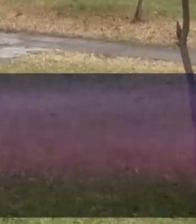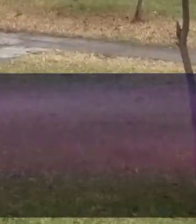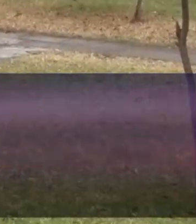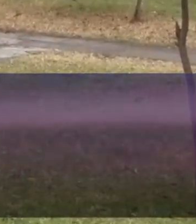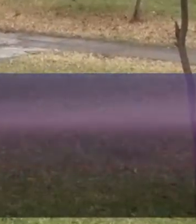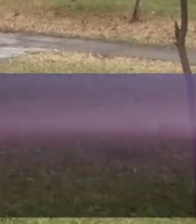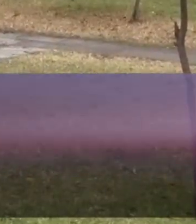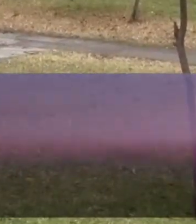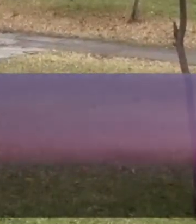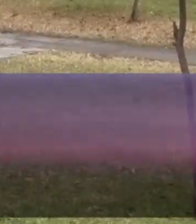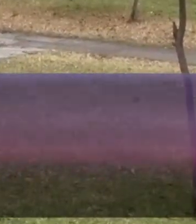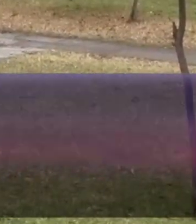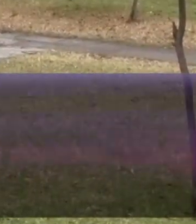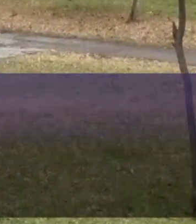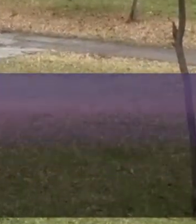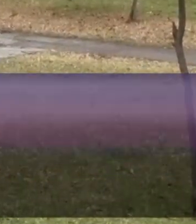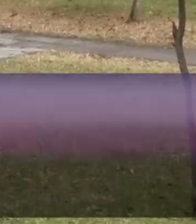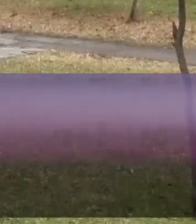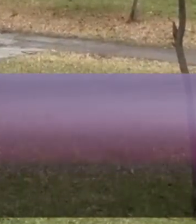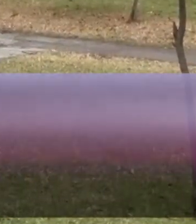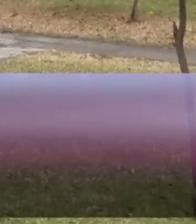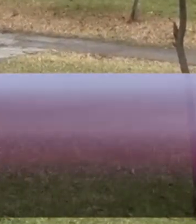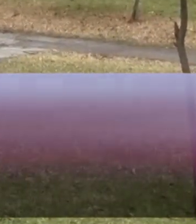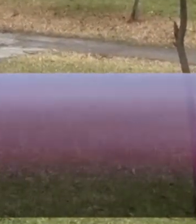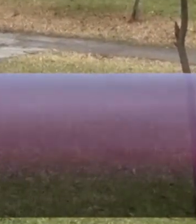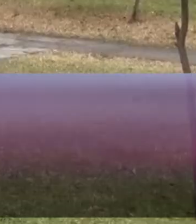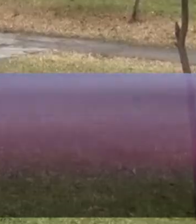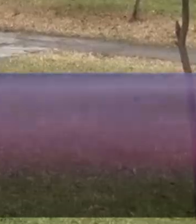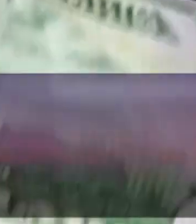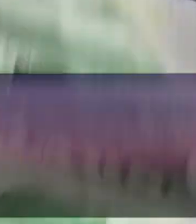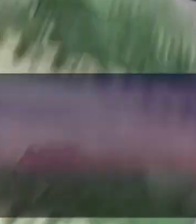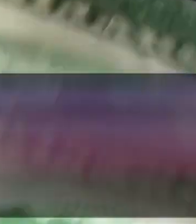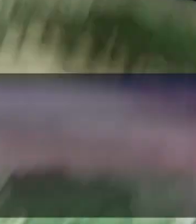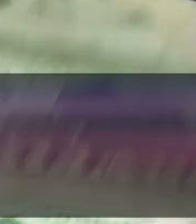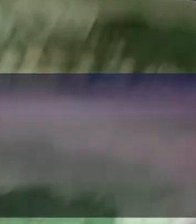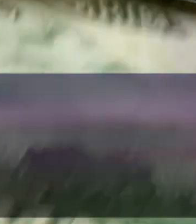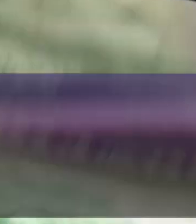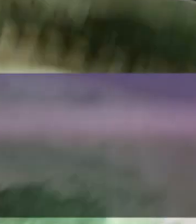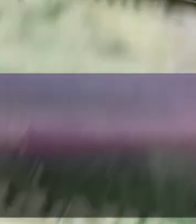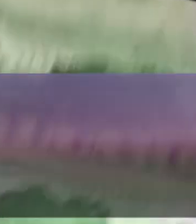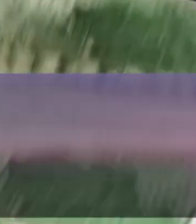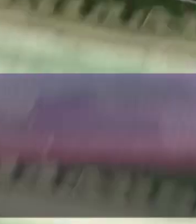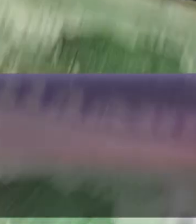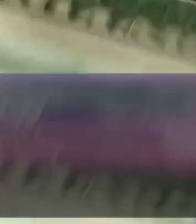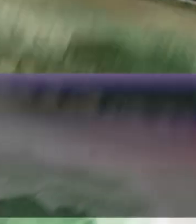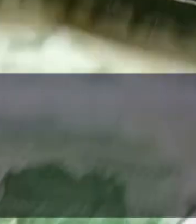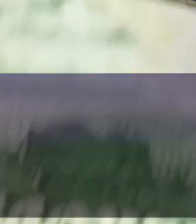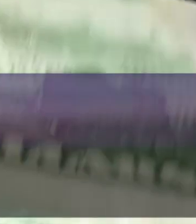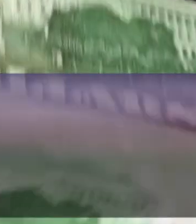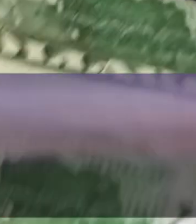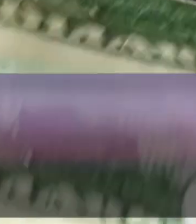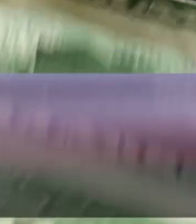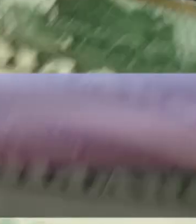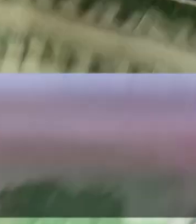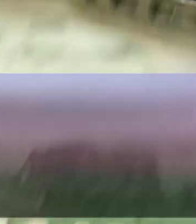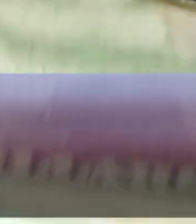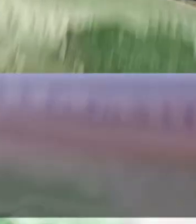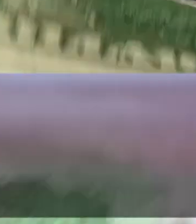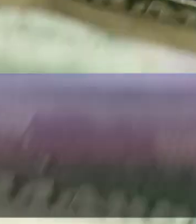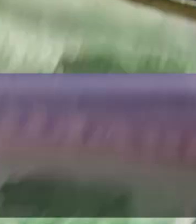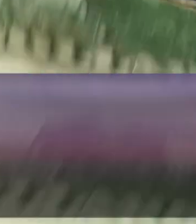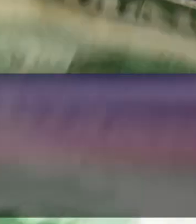esto en materia de infraestructura, en materia de tecnología, de formación de recurso humano idóneo para